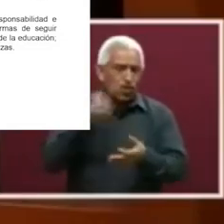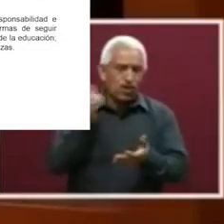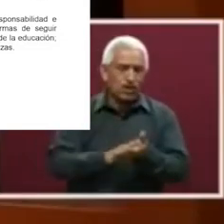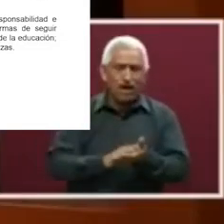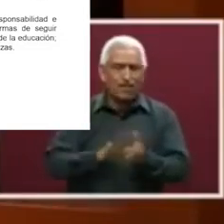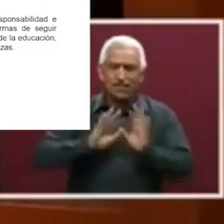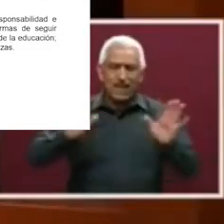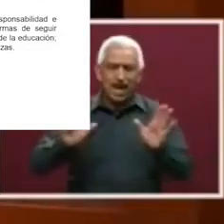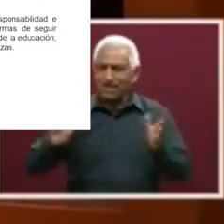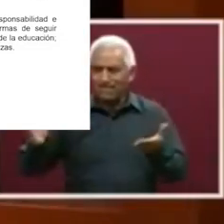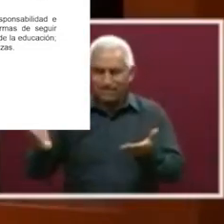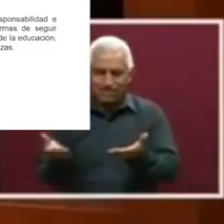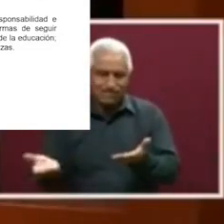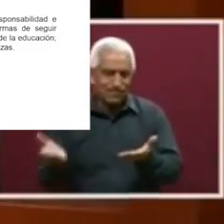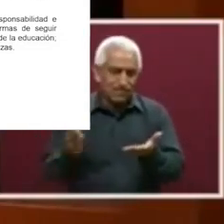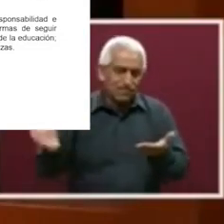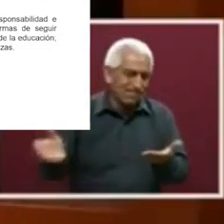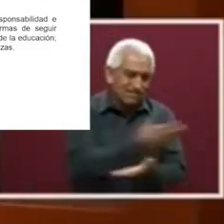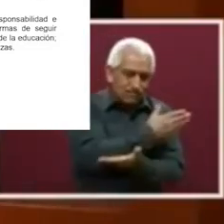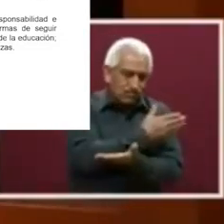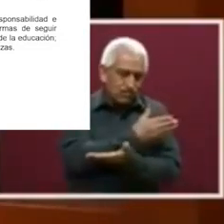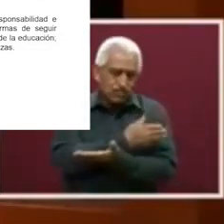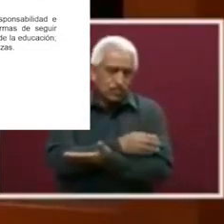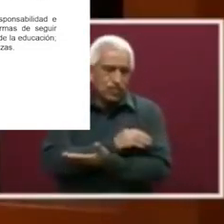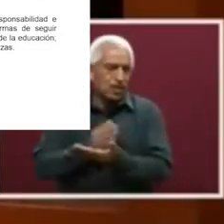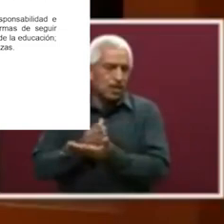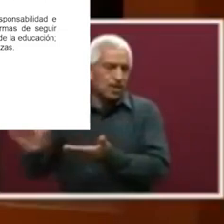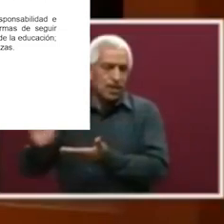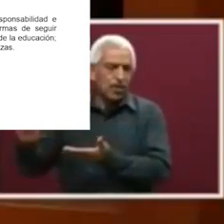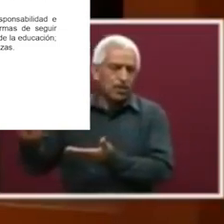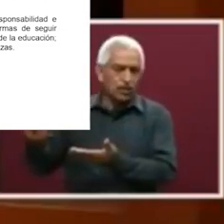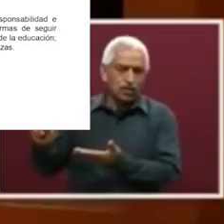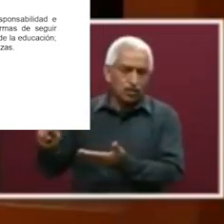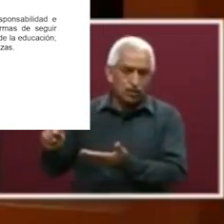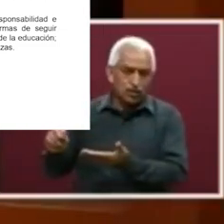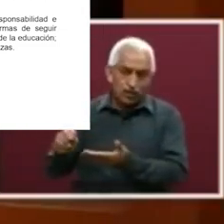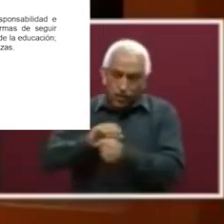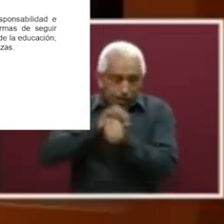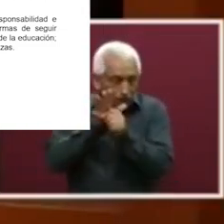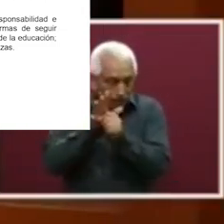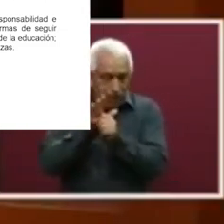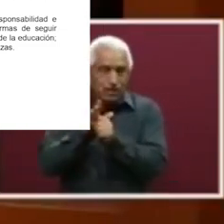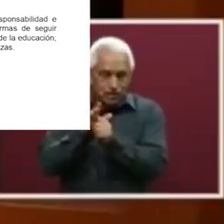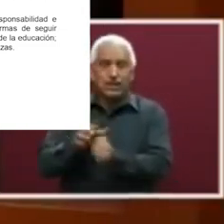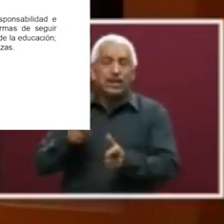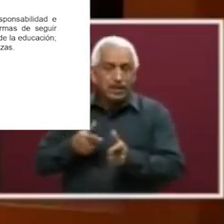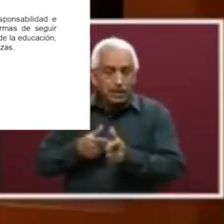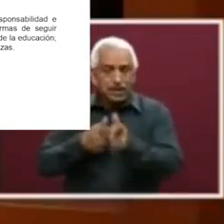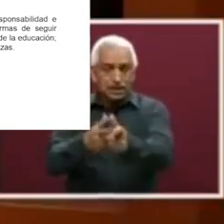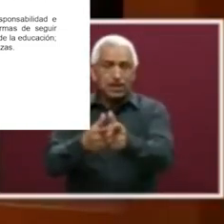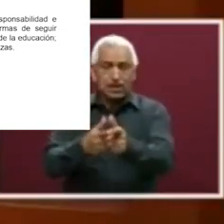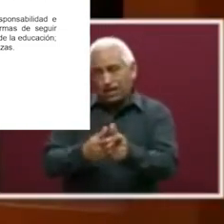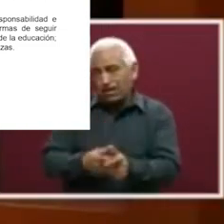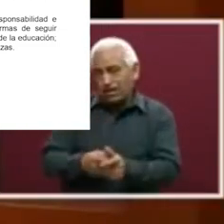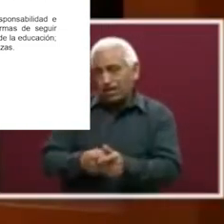Melitón Lozano Pérez ya entregó su renuncia a la Secretaría de Educación Pública. En dicho documento explicó que él no tuvo nada que ver